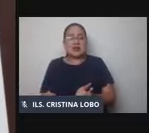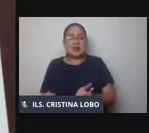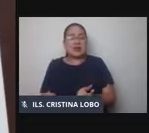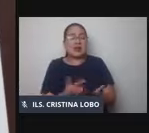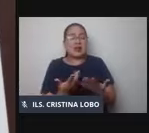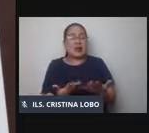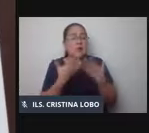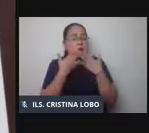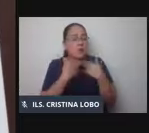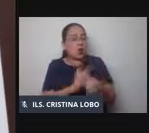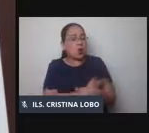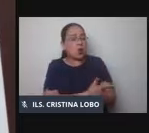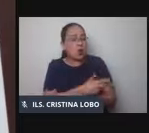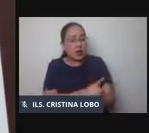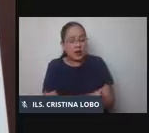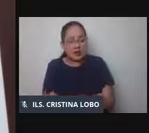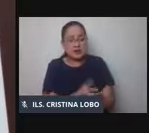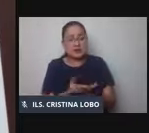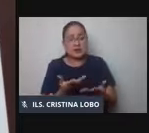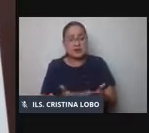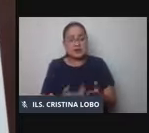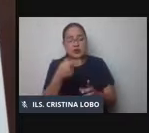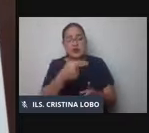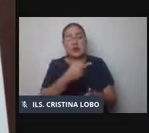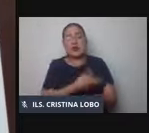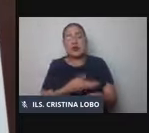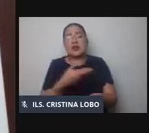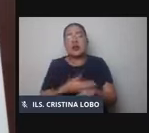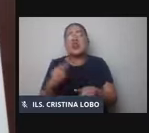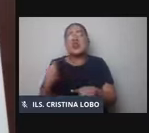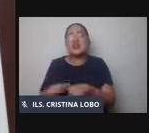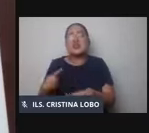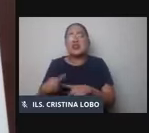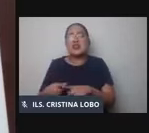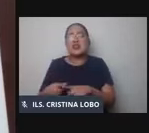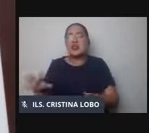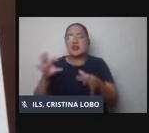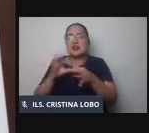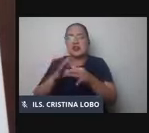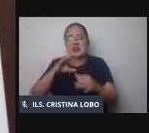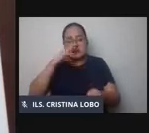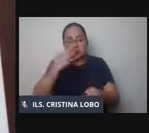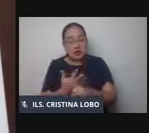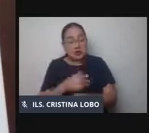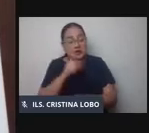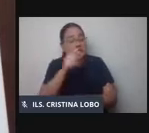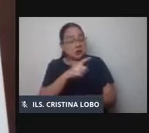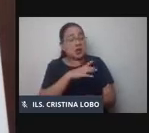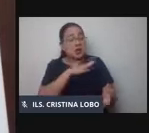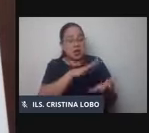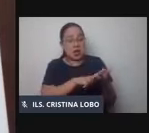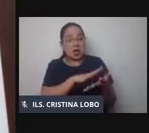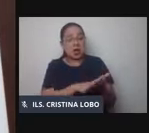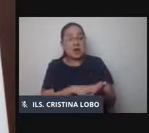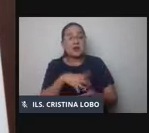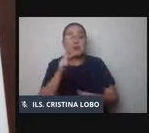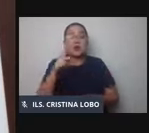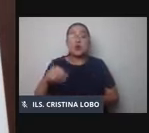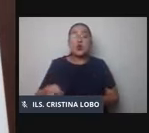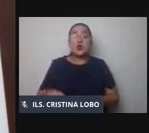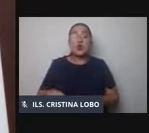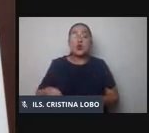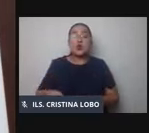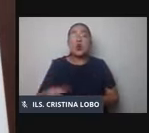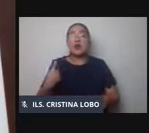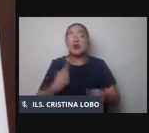deshonestidad la gestionan instituciones, ¿verdad? Hay cárceles. Pero la culpa, ¿quién la